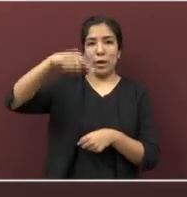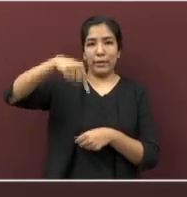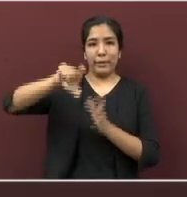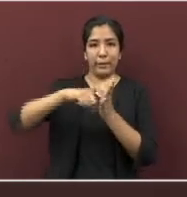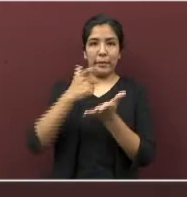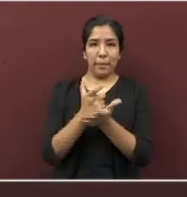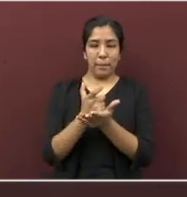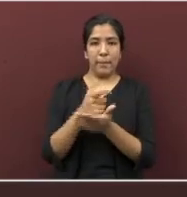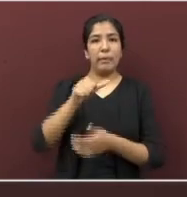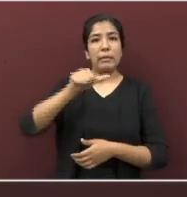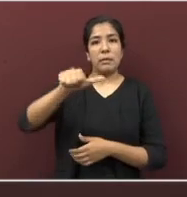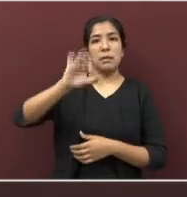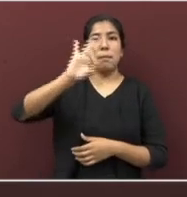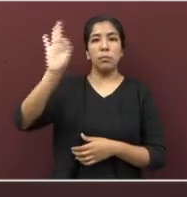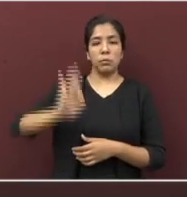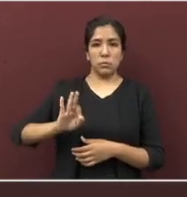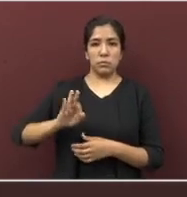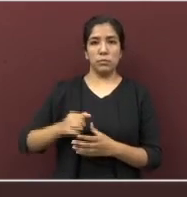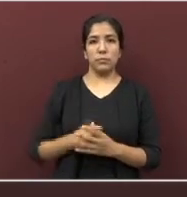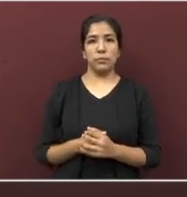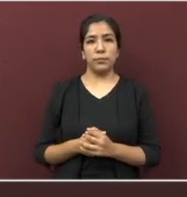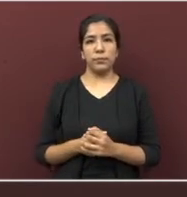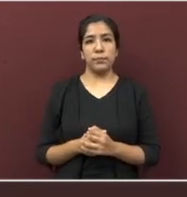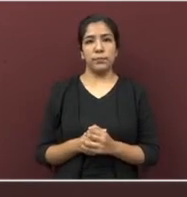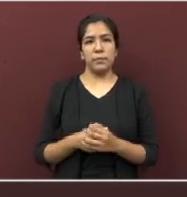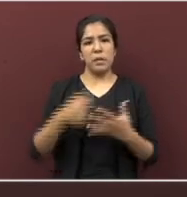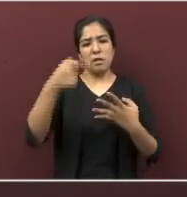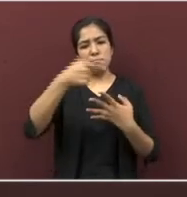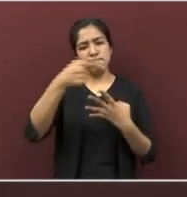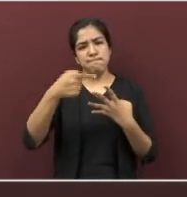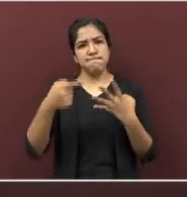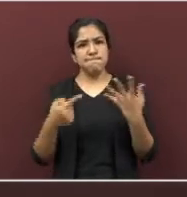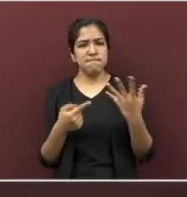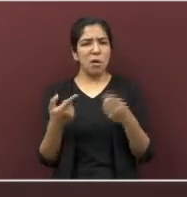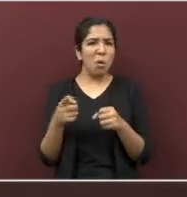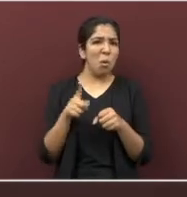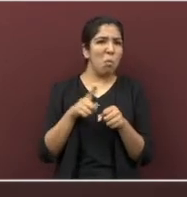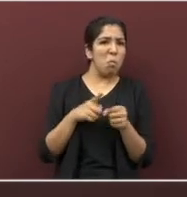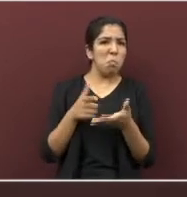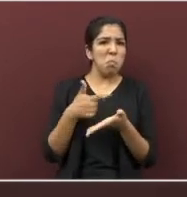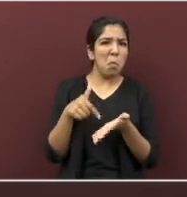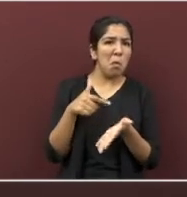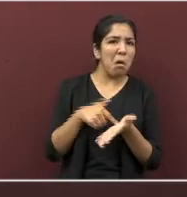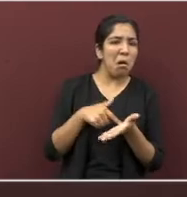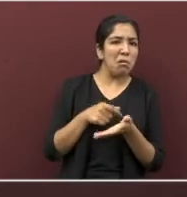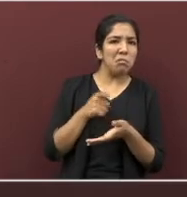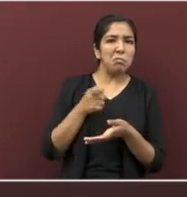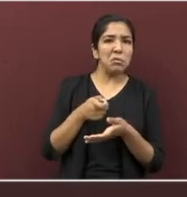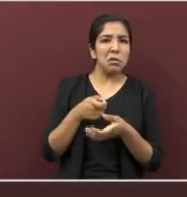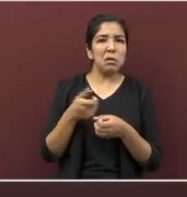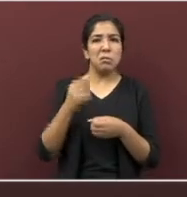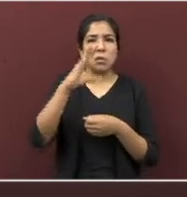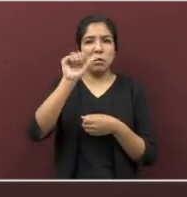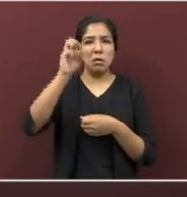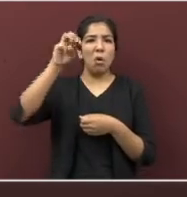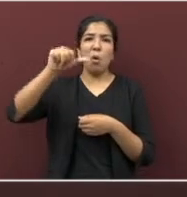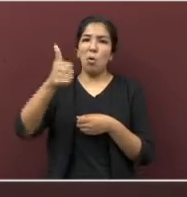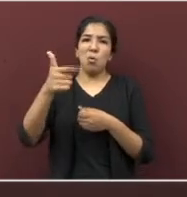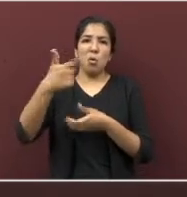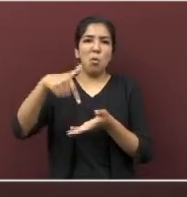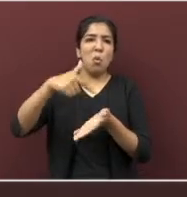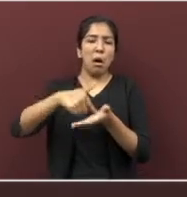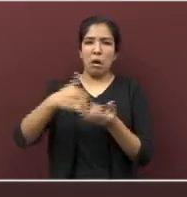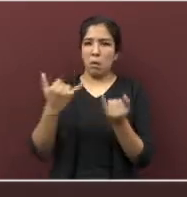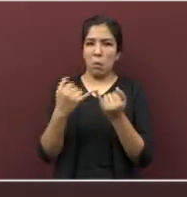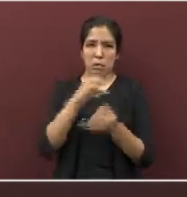tienen ocupación el resto incluidos digamos los cármenes de 19 que son centros de atención